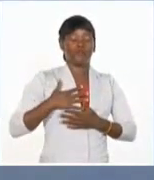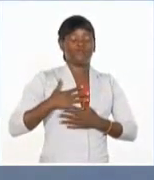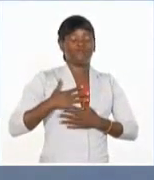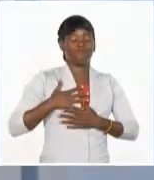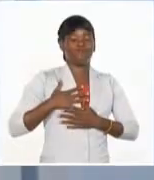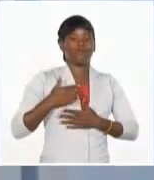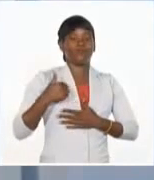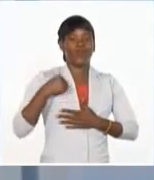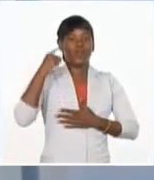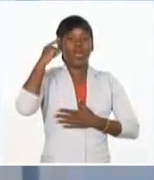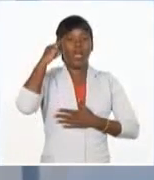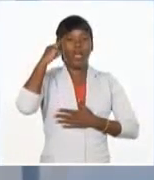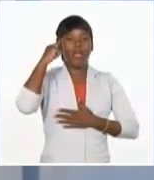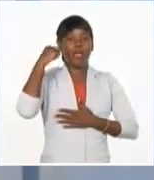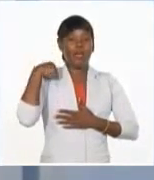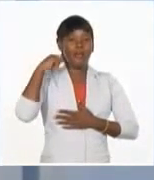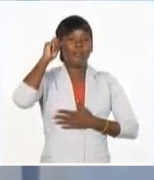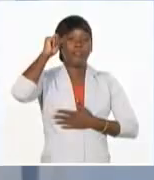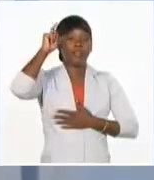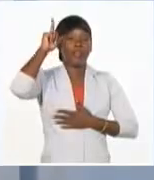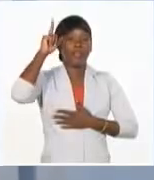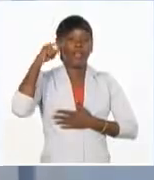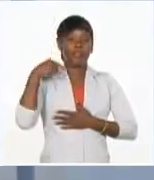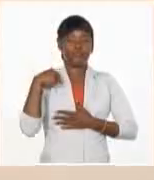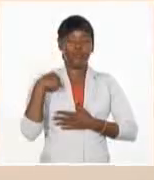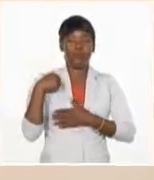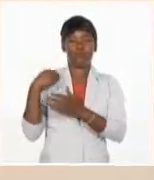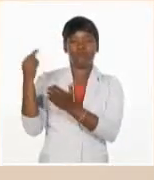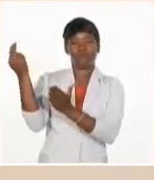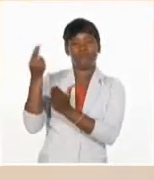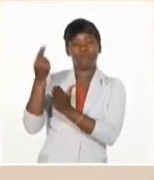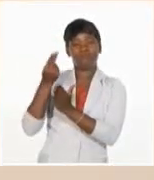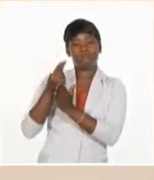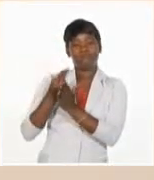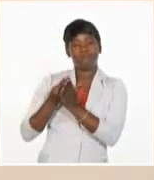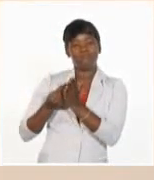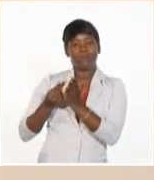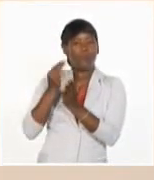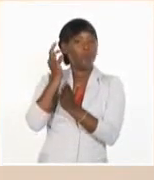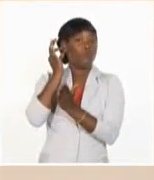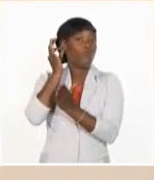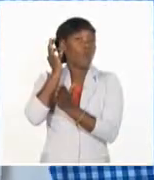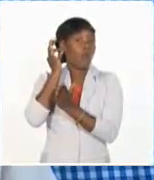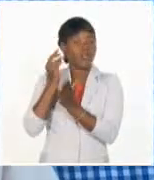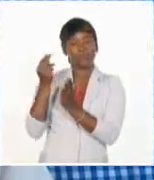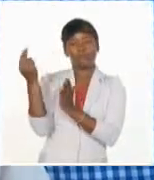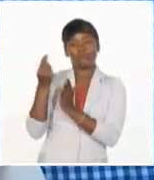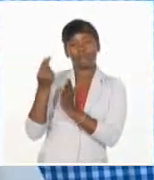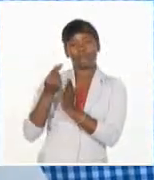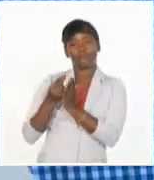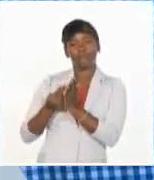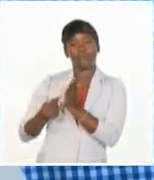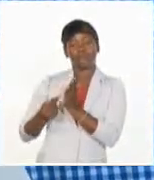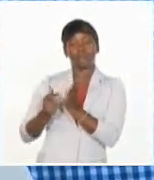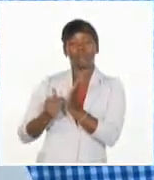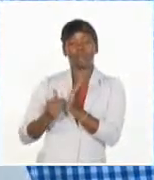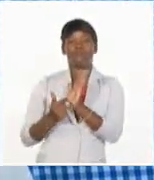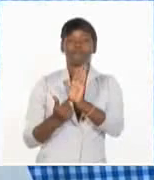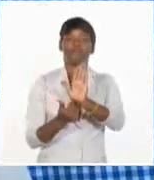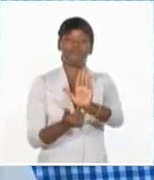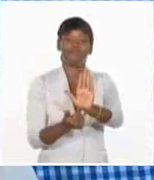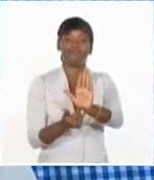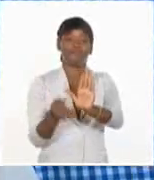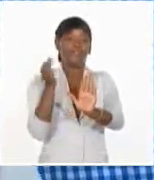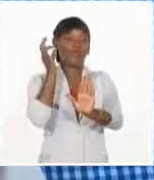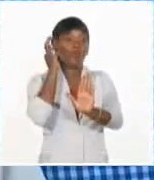yo le dibujaba siempre a las pacientes el cuerpo femenino, si se fijan, es la mujer lo que está reflejado ahí. Y a partir de ahí, ¿qué técnicas